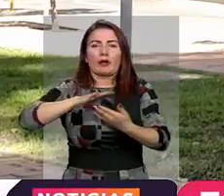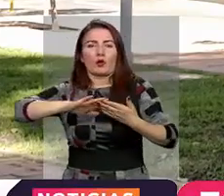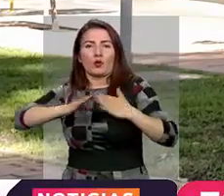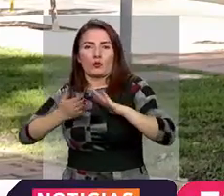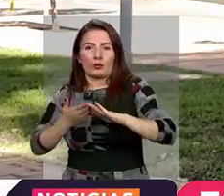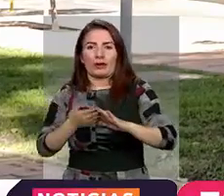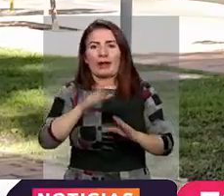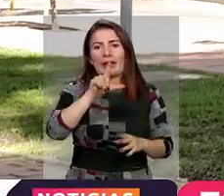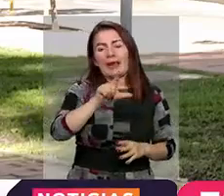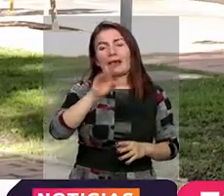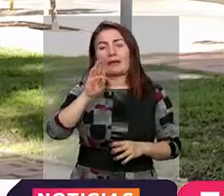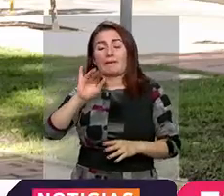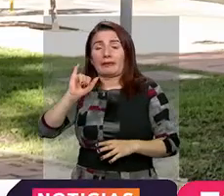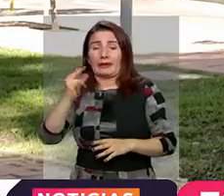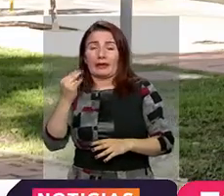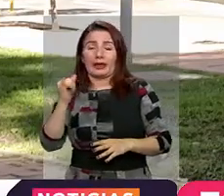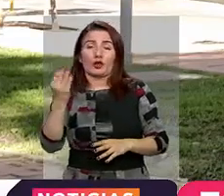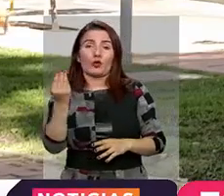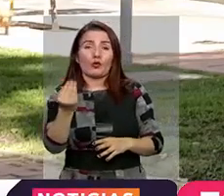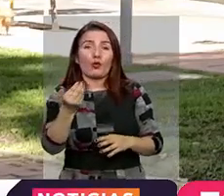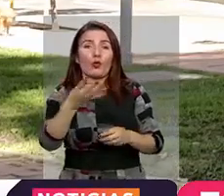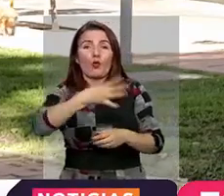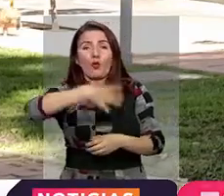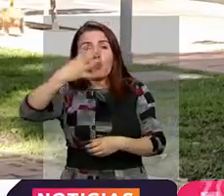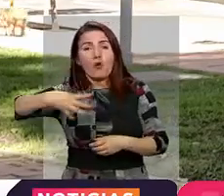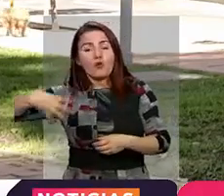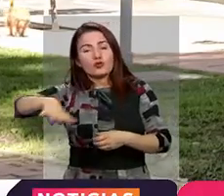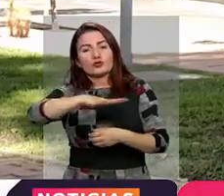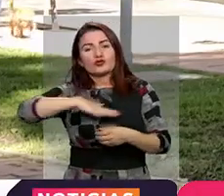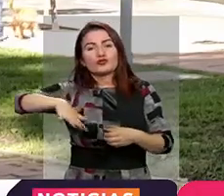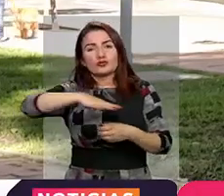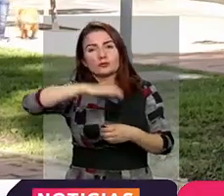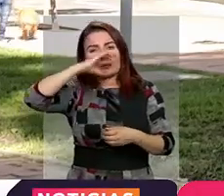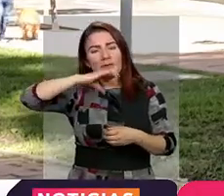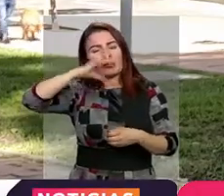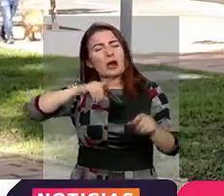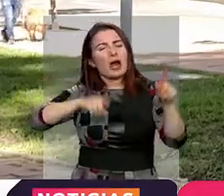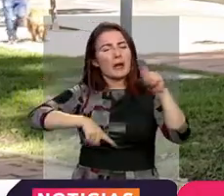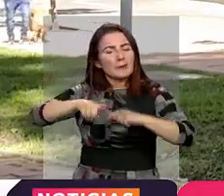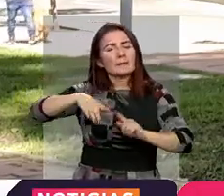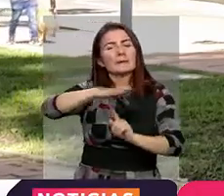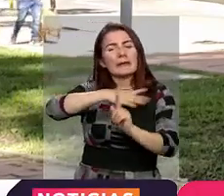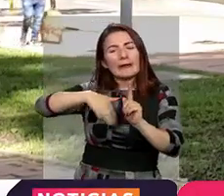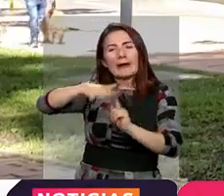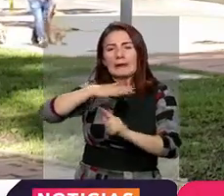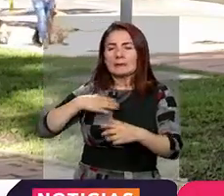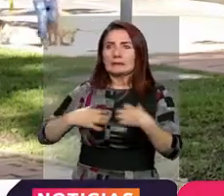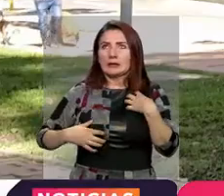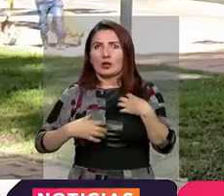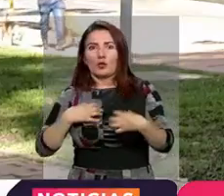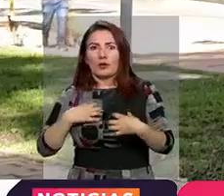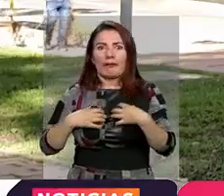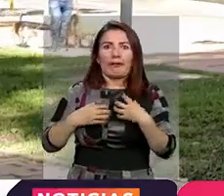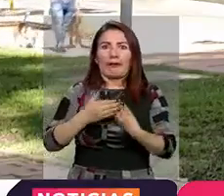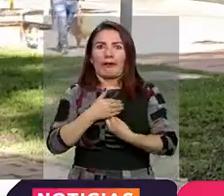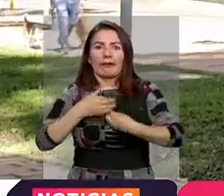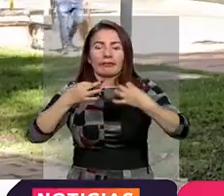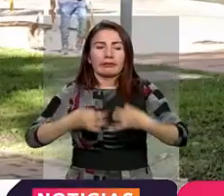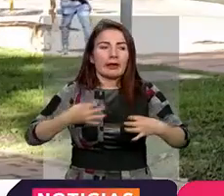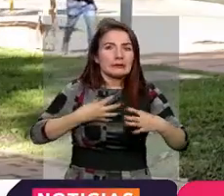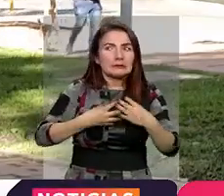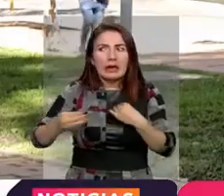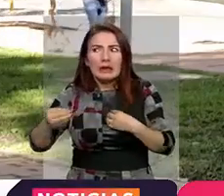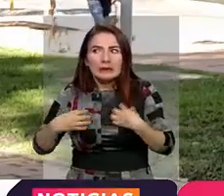comunidad LGBTIQ, porque en la zona de Chapinero se presentaban ciertos casos de inseguridad al momento de salir